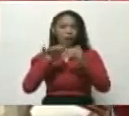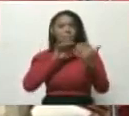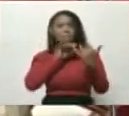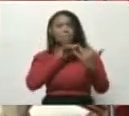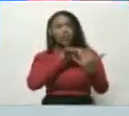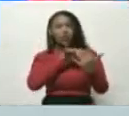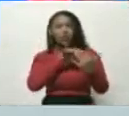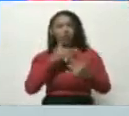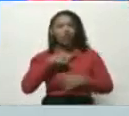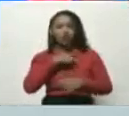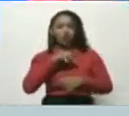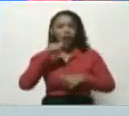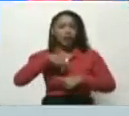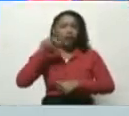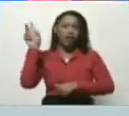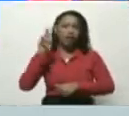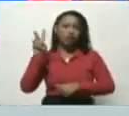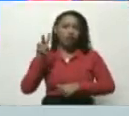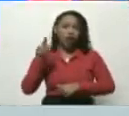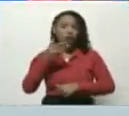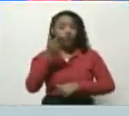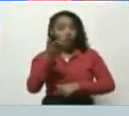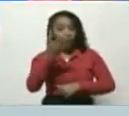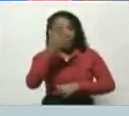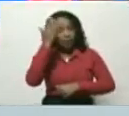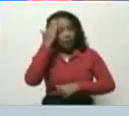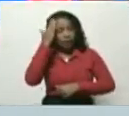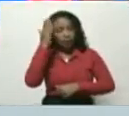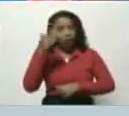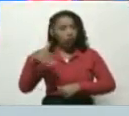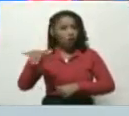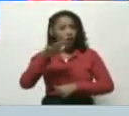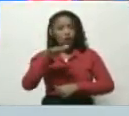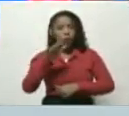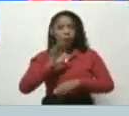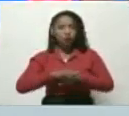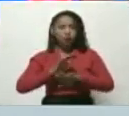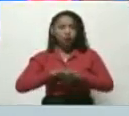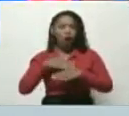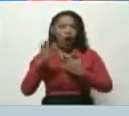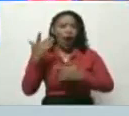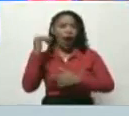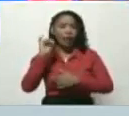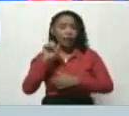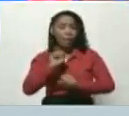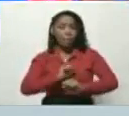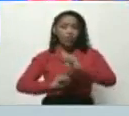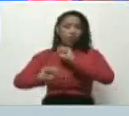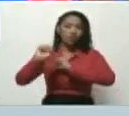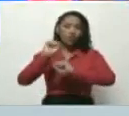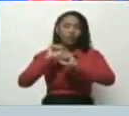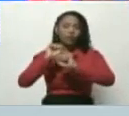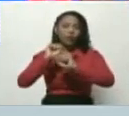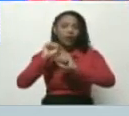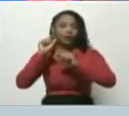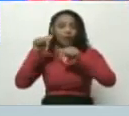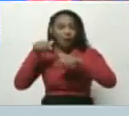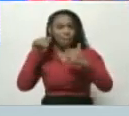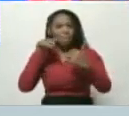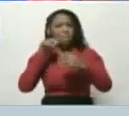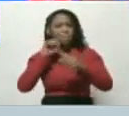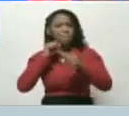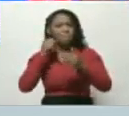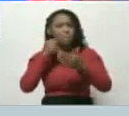una Venezuela que, como ustedes bien saben, porque están en vanguardia de batalla, una